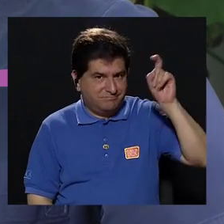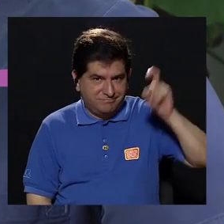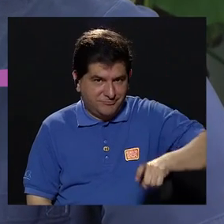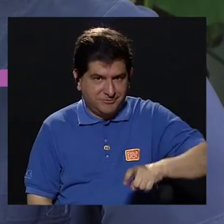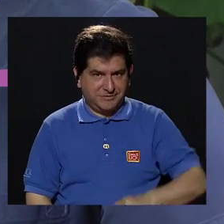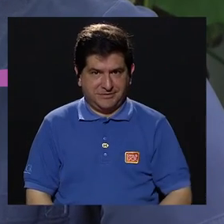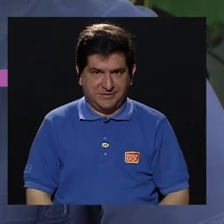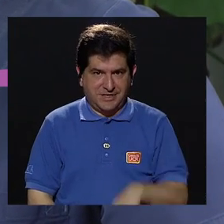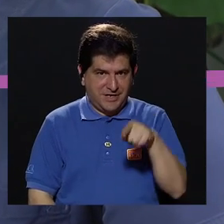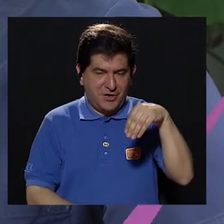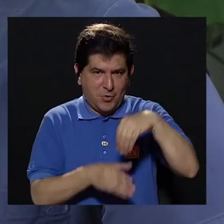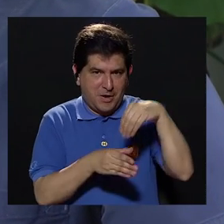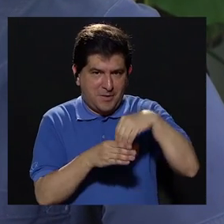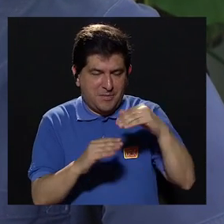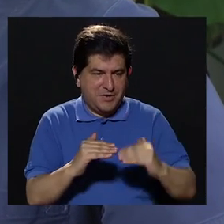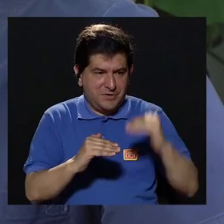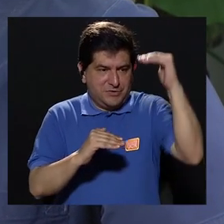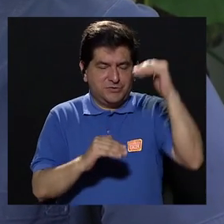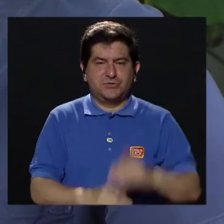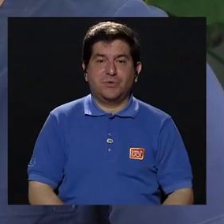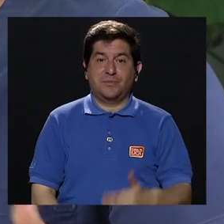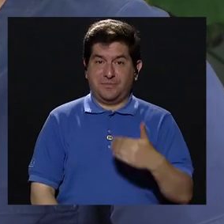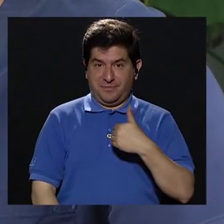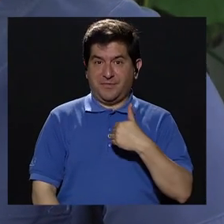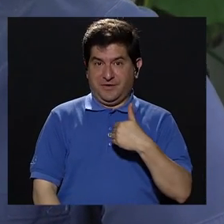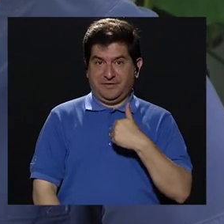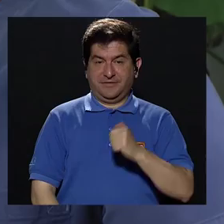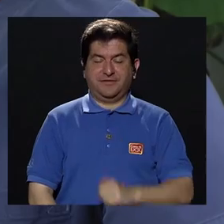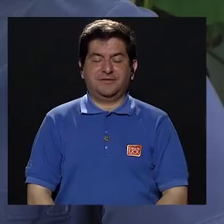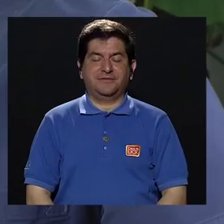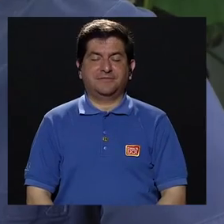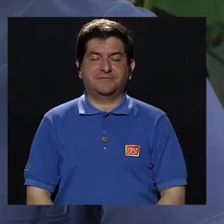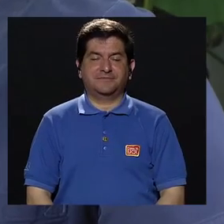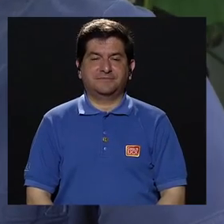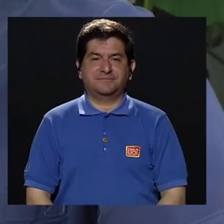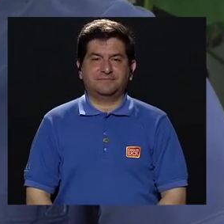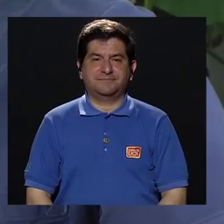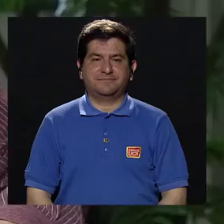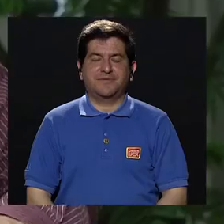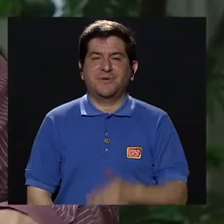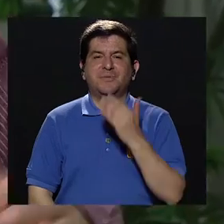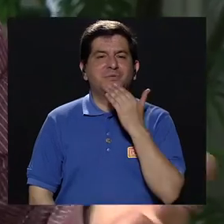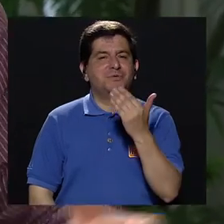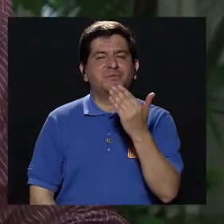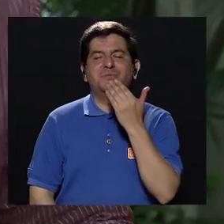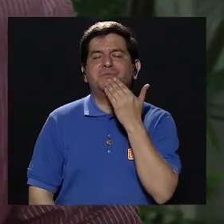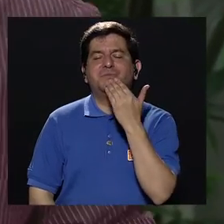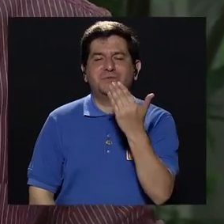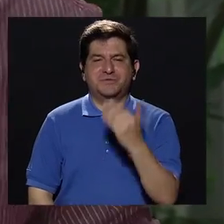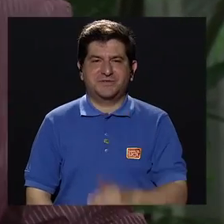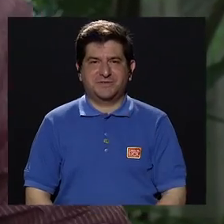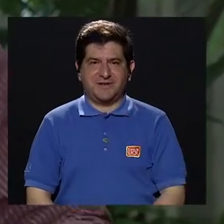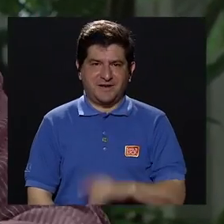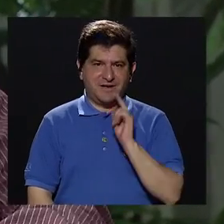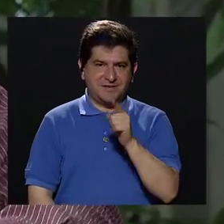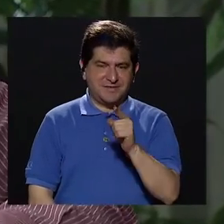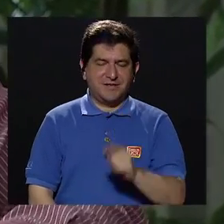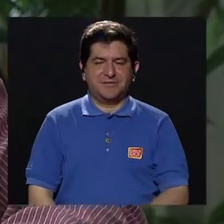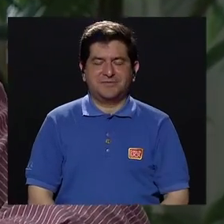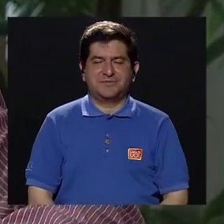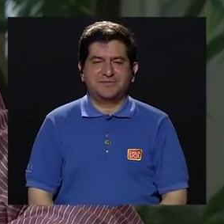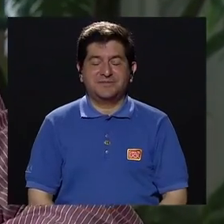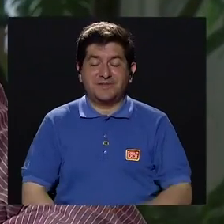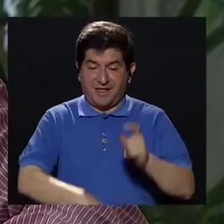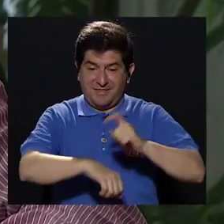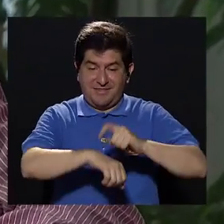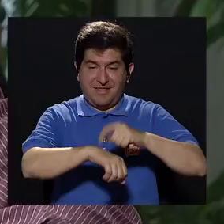necesitan invertir más para tener mucho. Claro. Andrés, pues agradecerte muchísimo que